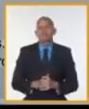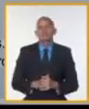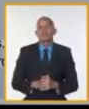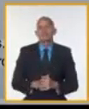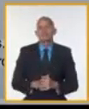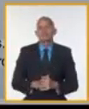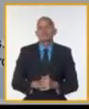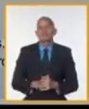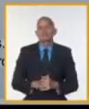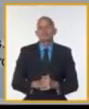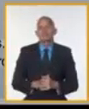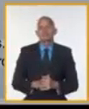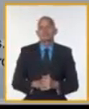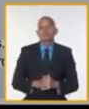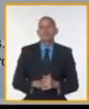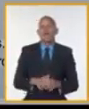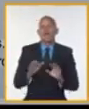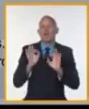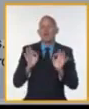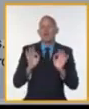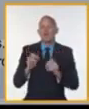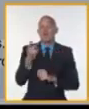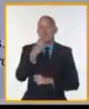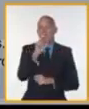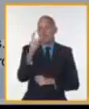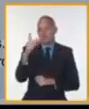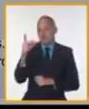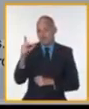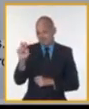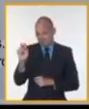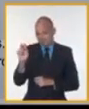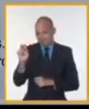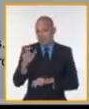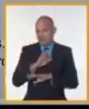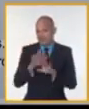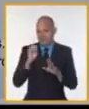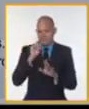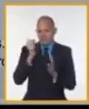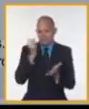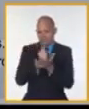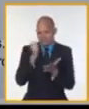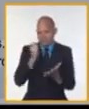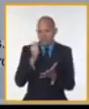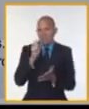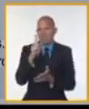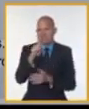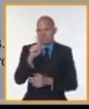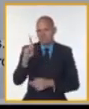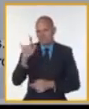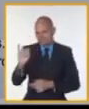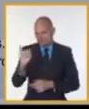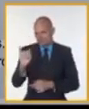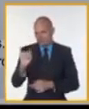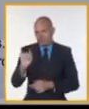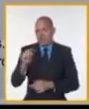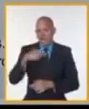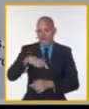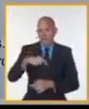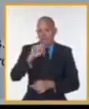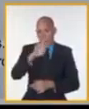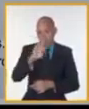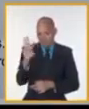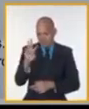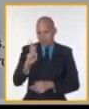220 acciones, están aprobadas 116 y de ellas 53 están ya